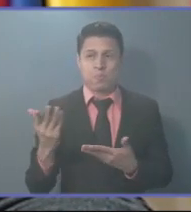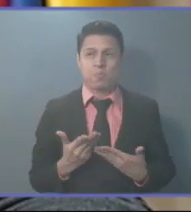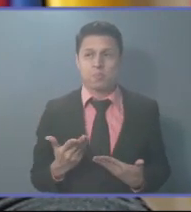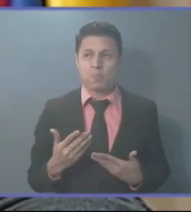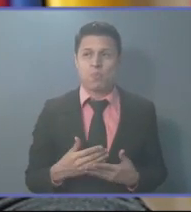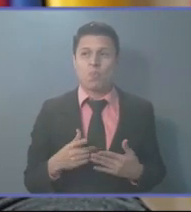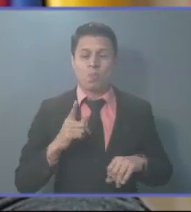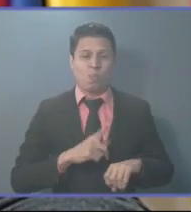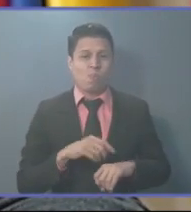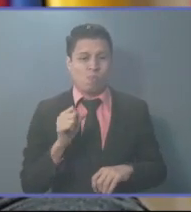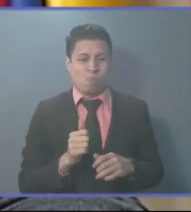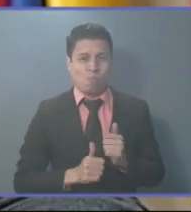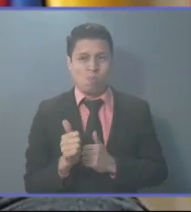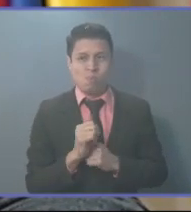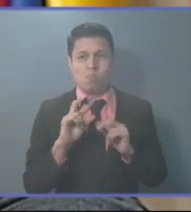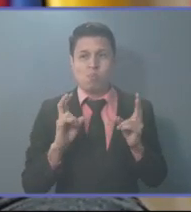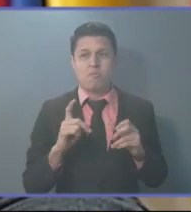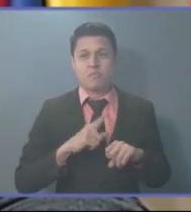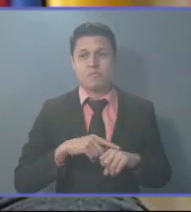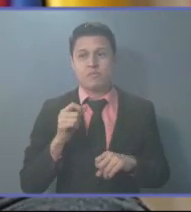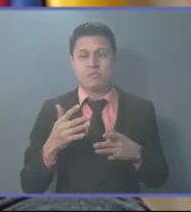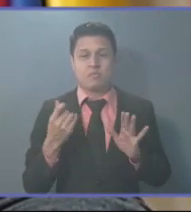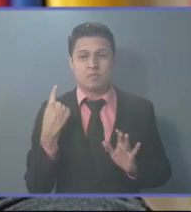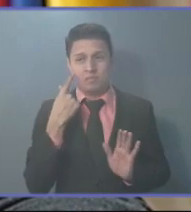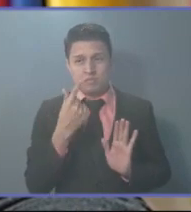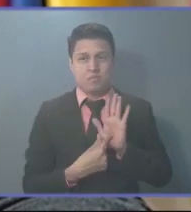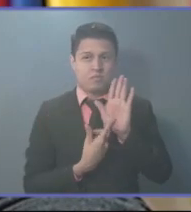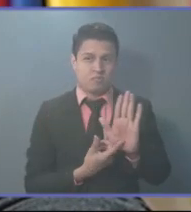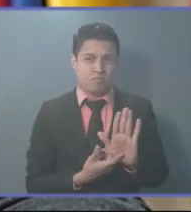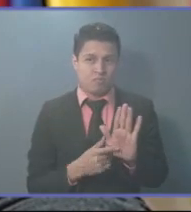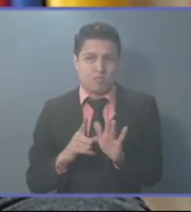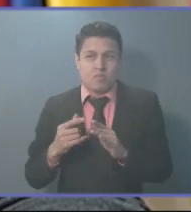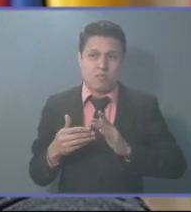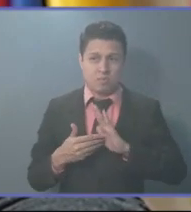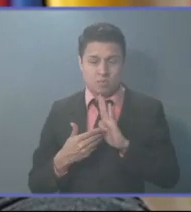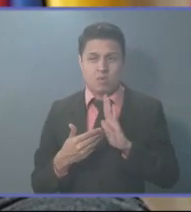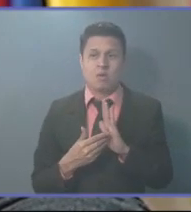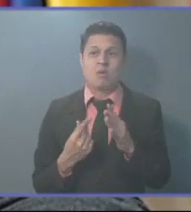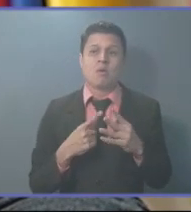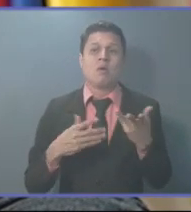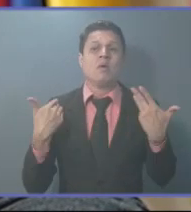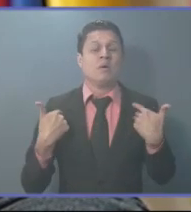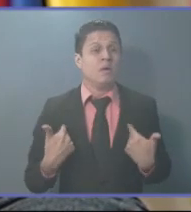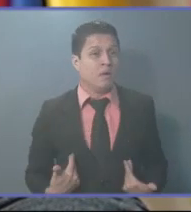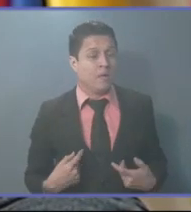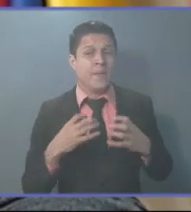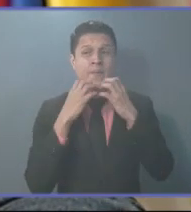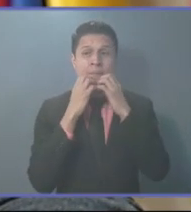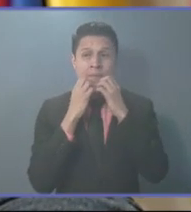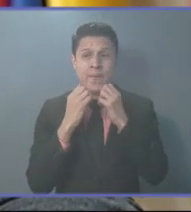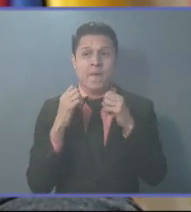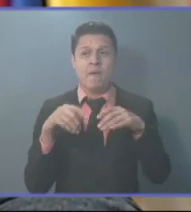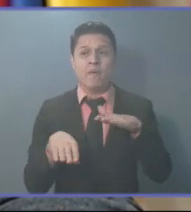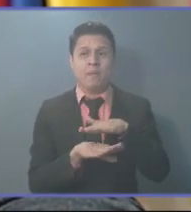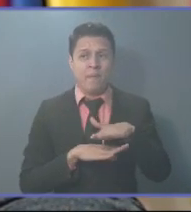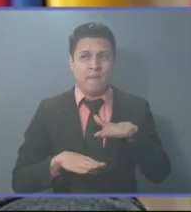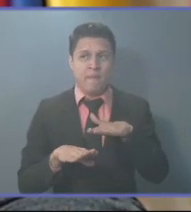se superen los inconvenientes señalados y no afectar derechos o garantías fundamentales